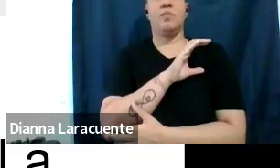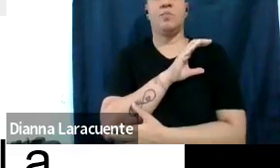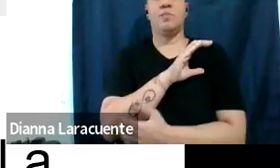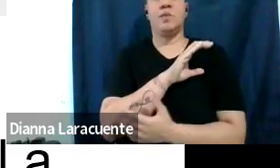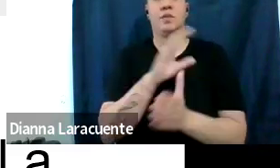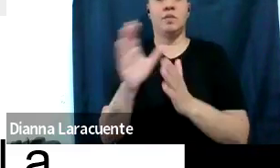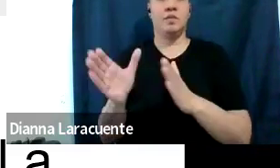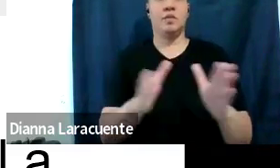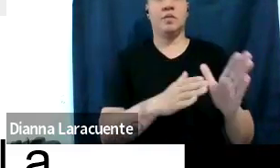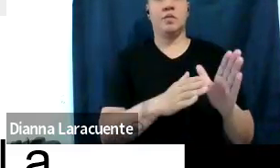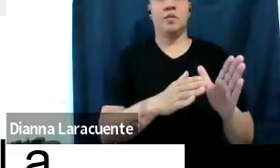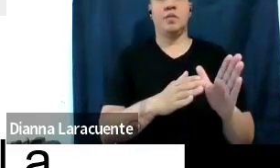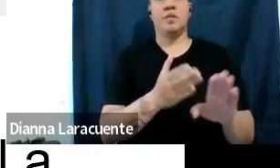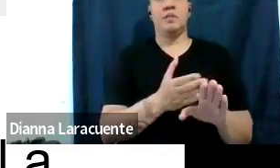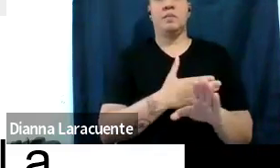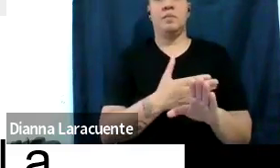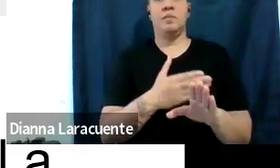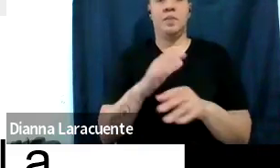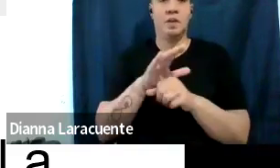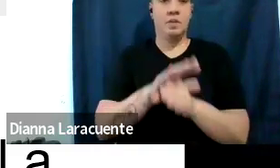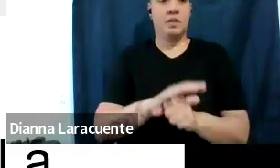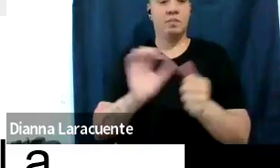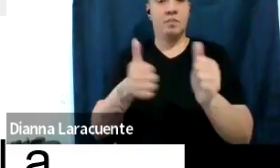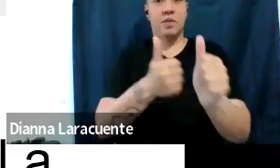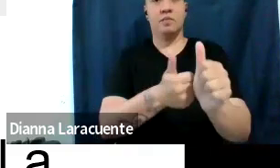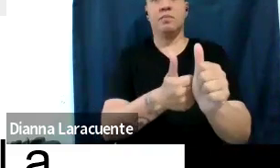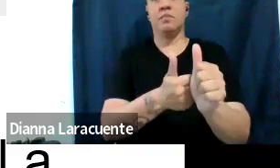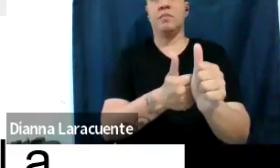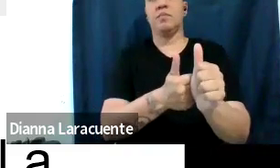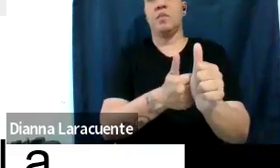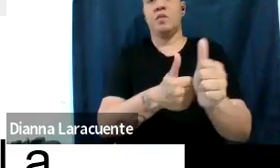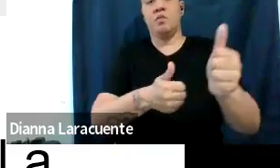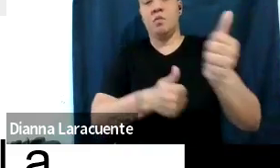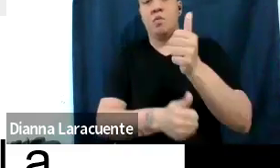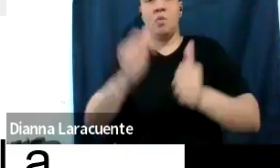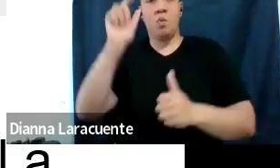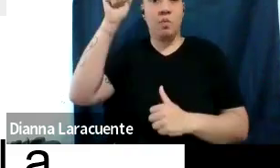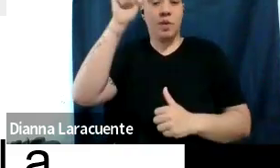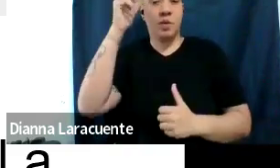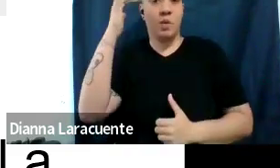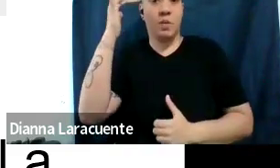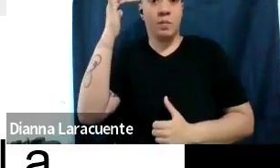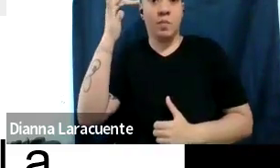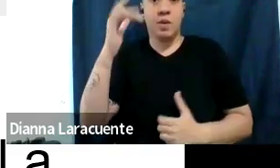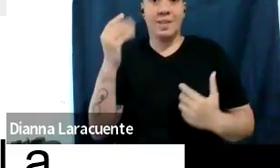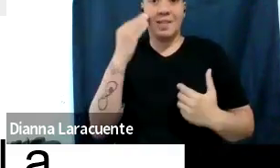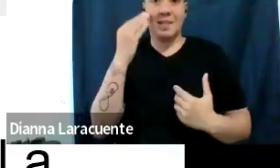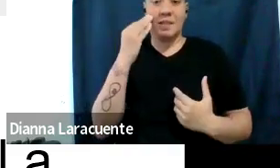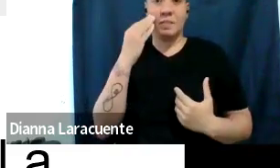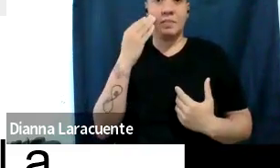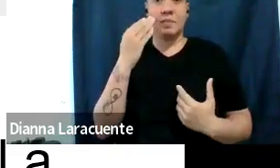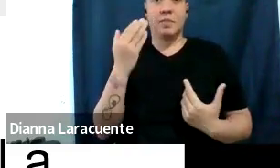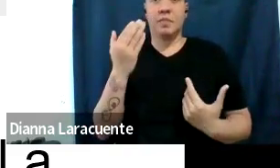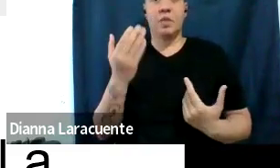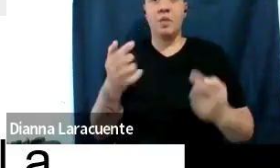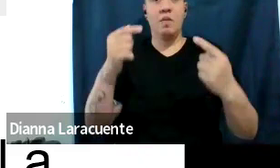la represión, perseguir a los que no eran adeptos del gobierno, porque ellos sabían desde el principio que no venían